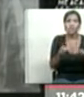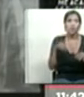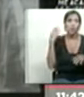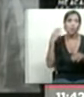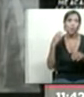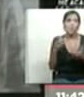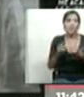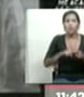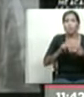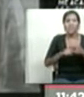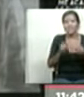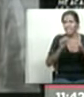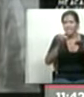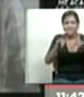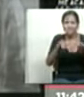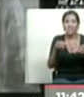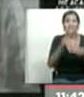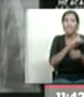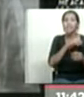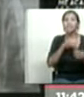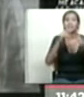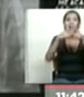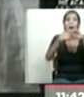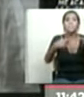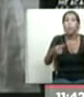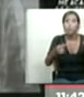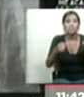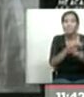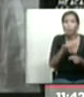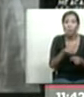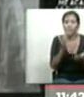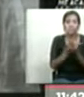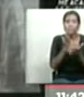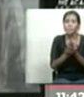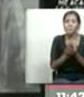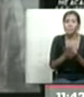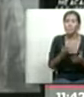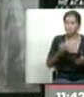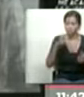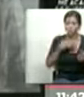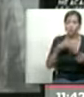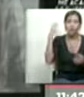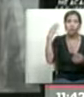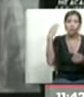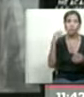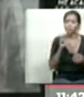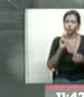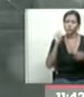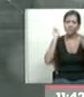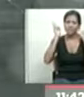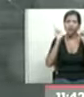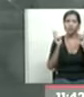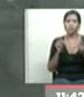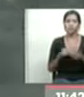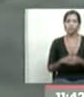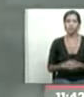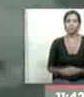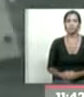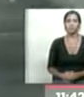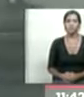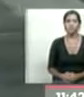aquí o porque la escriba en el Japón. Siempre, si la escribo yo, será una novela colombiana. De manera que son pendejadas.